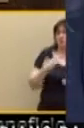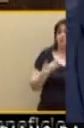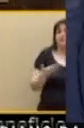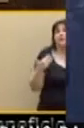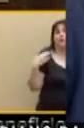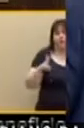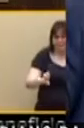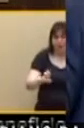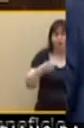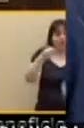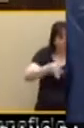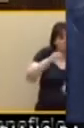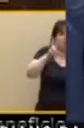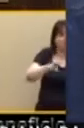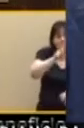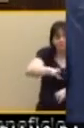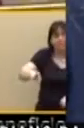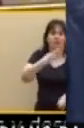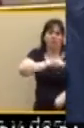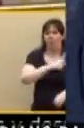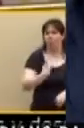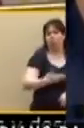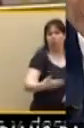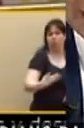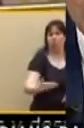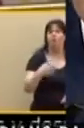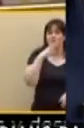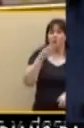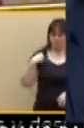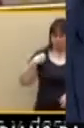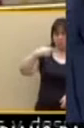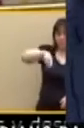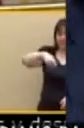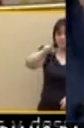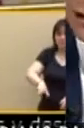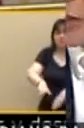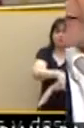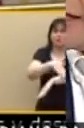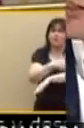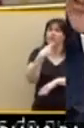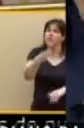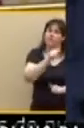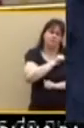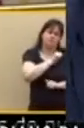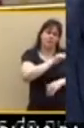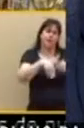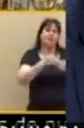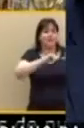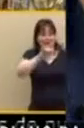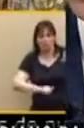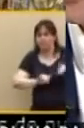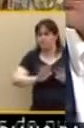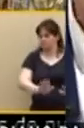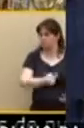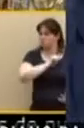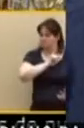ochenta y tantos y después lo dijo rajoy una y otra vez y después de las primeras elecciones de junio se celebran otras en diciembre por donde las de diciembre se